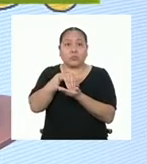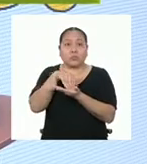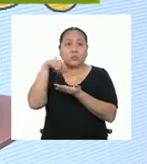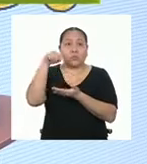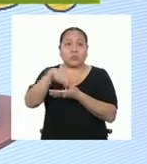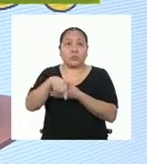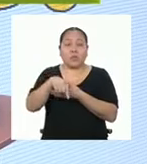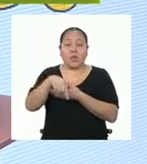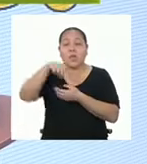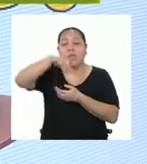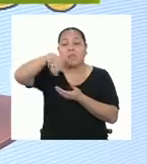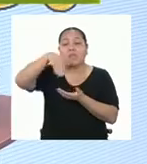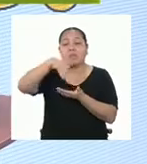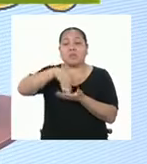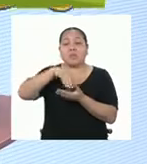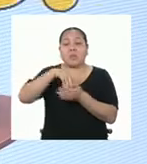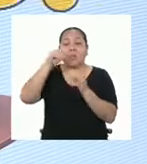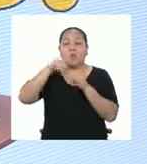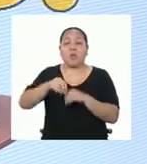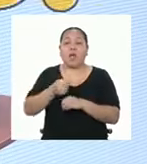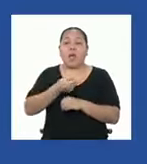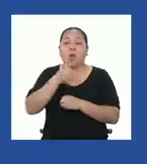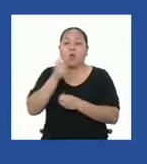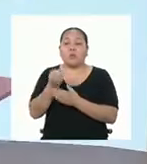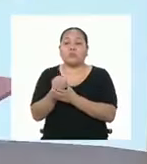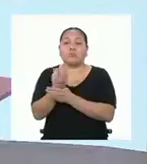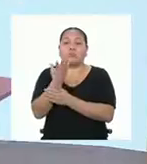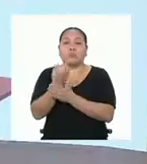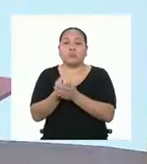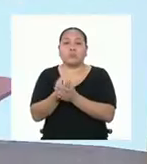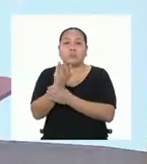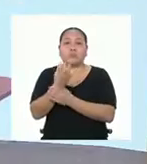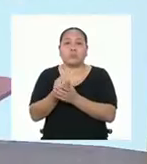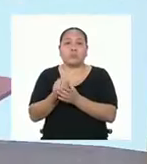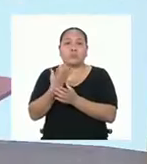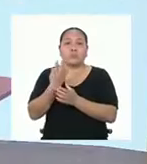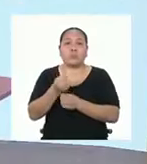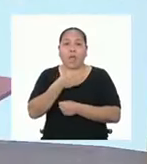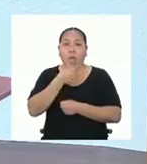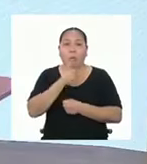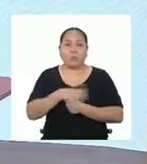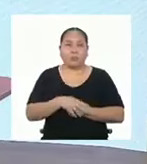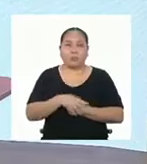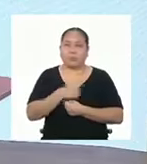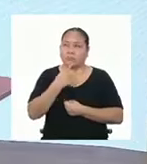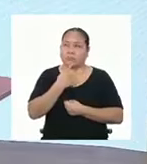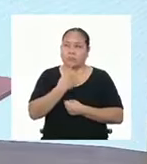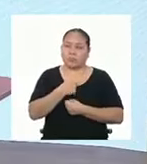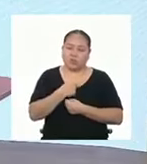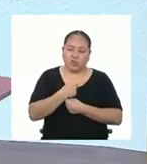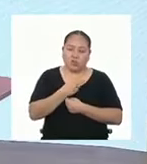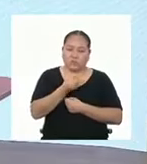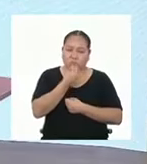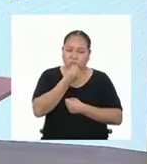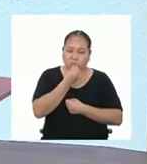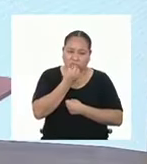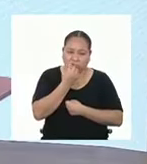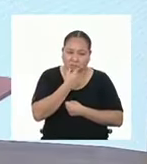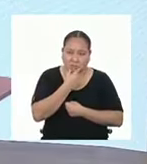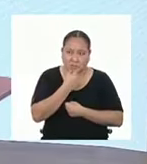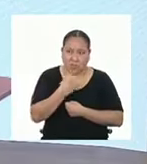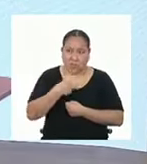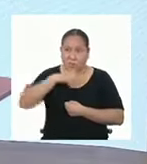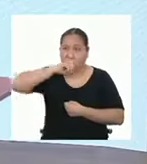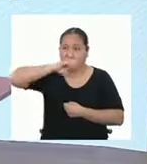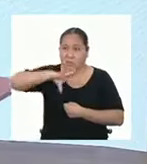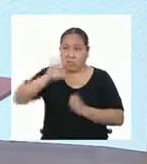ahí, en el medio, quiero colocar un aspersor de riego ¡Ay! Yo y mi bocota No me hubiera dicho